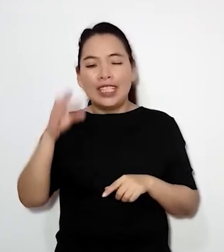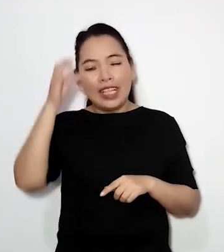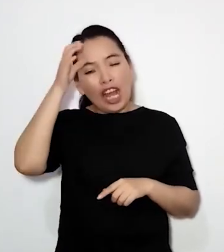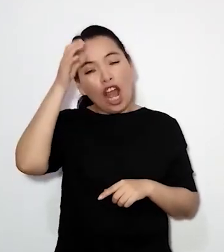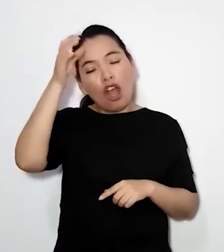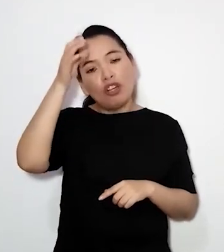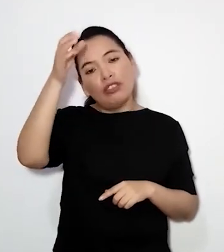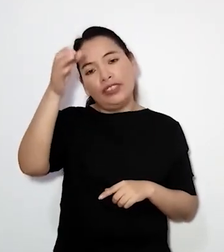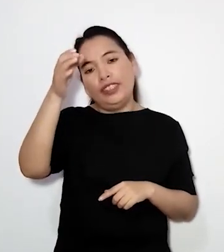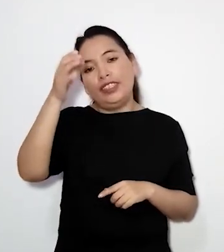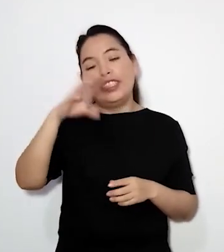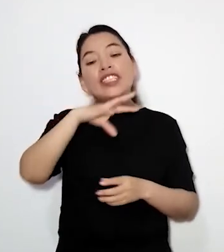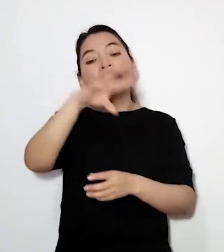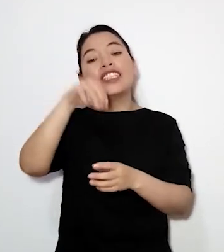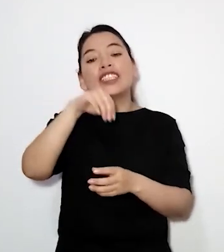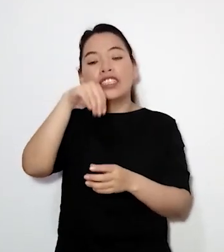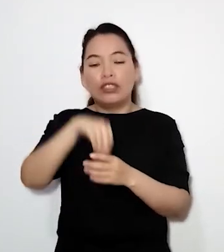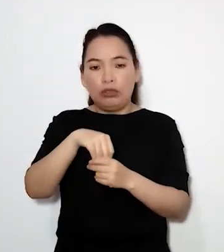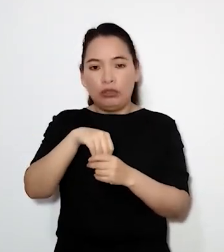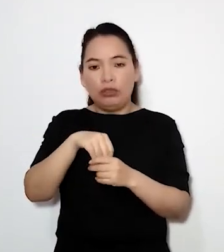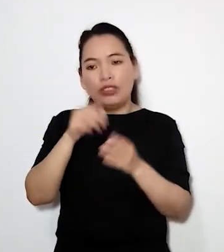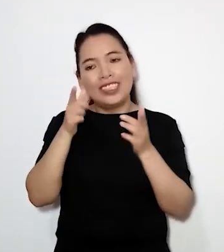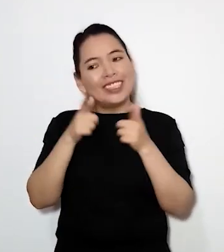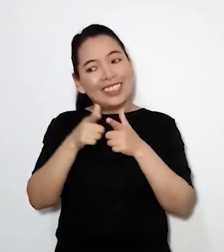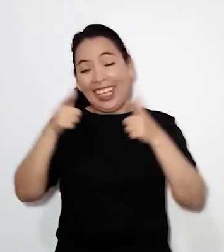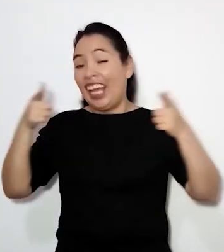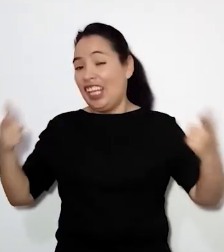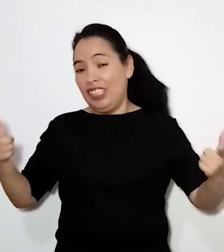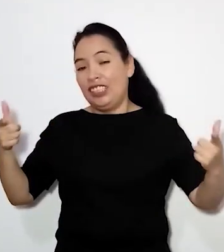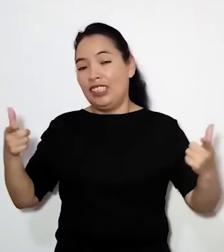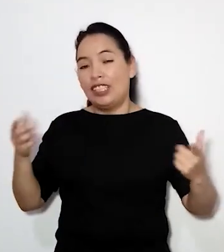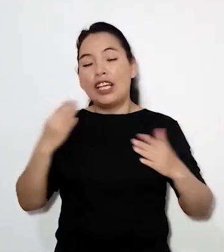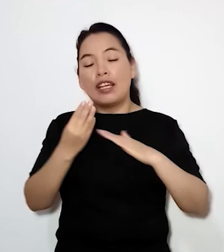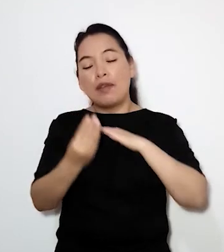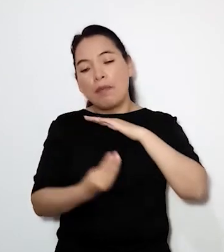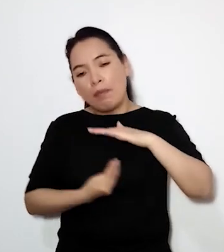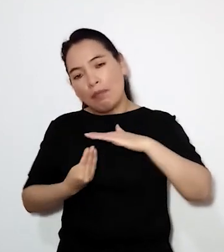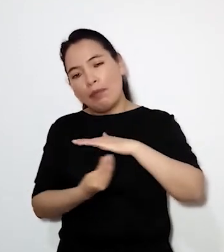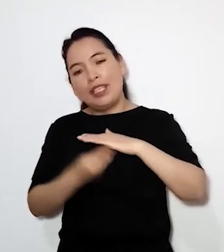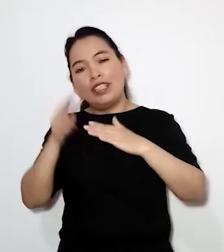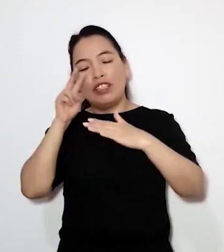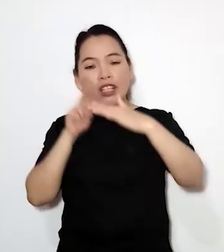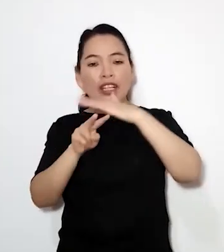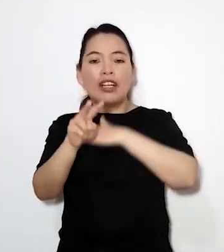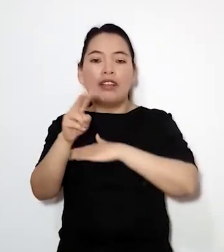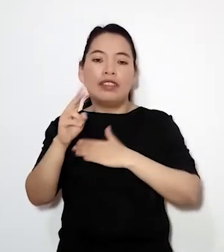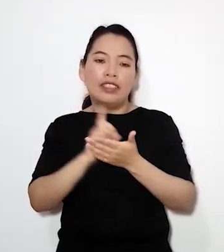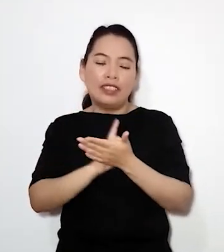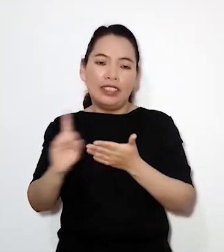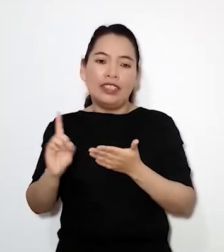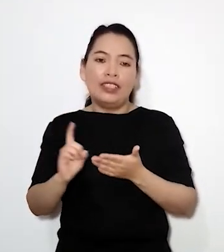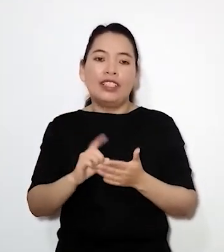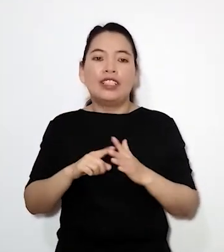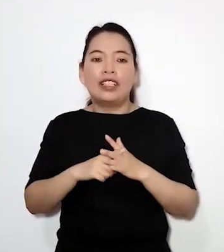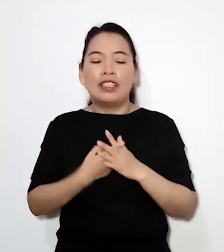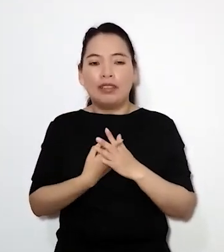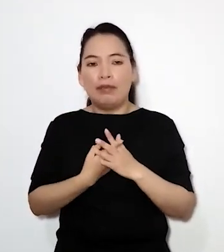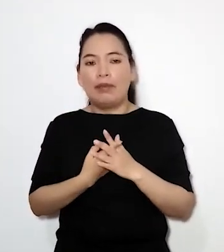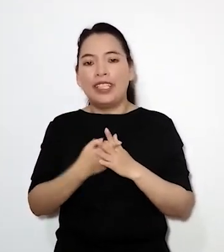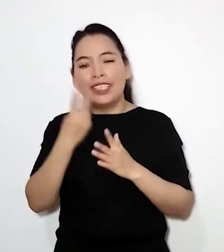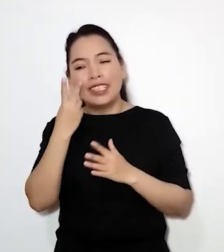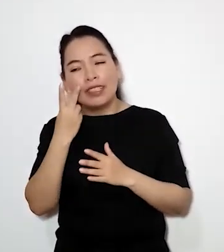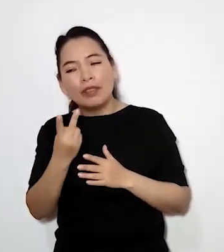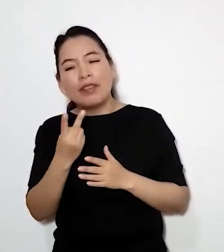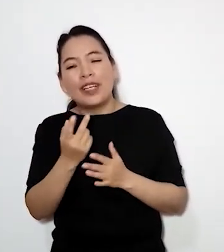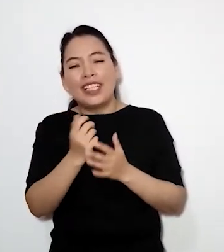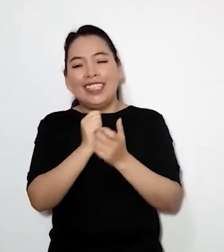que es amplio y que está basado en un enfoque de derechos, empieza a diluirse muchas veces cuando la